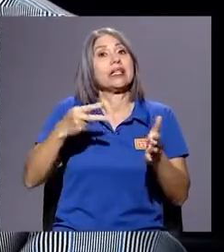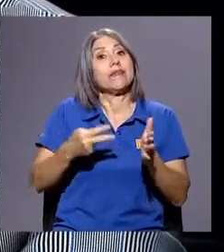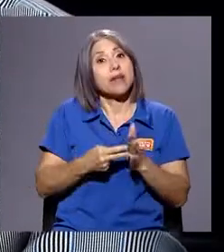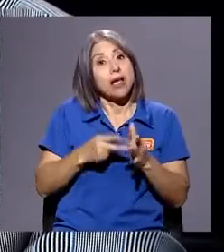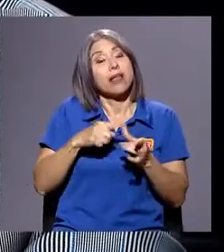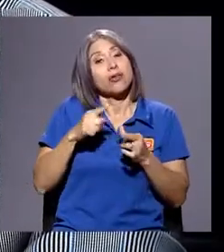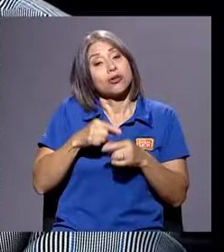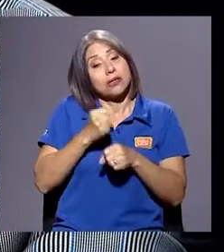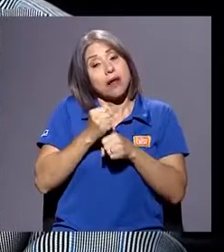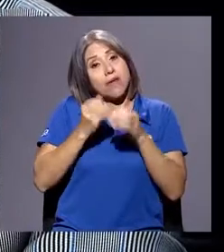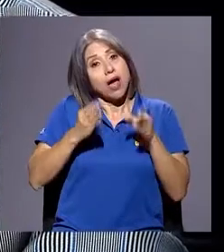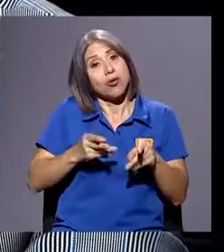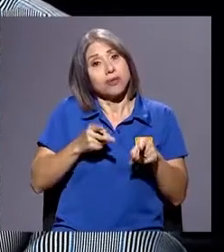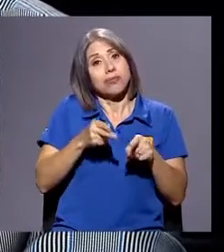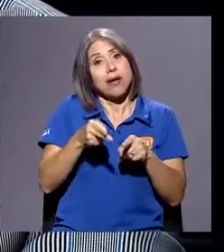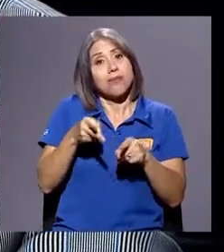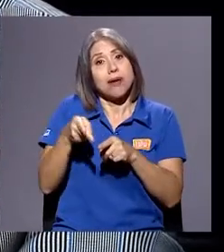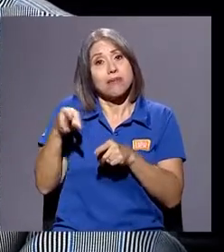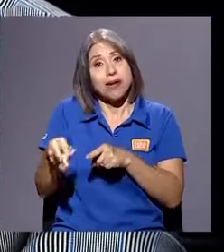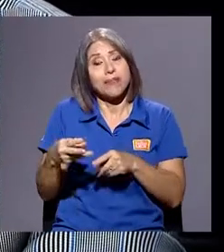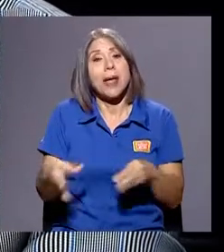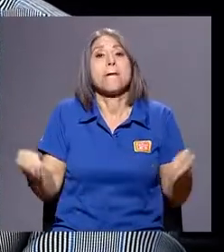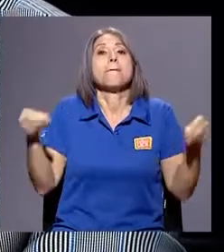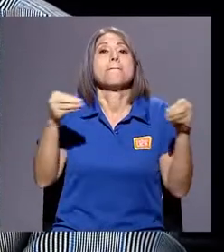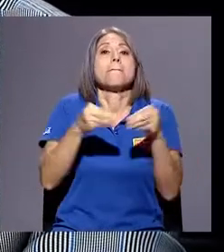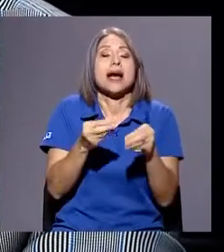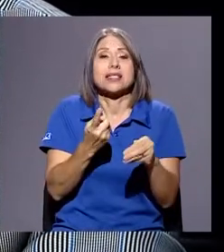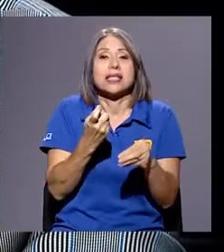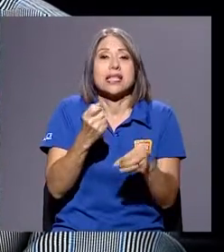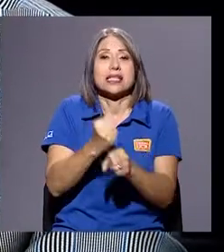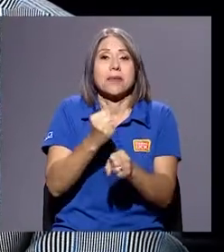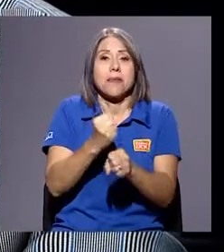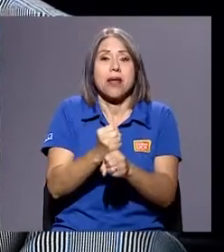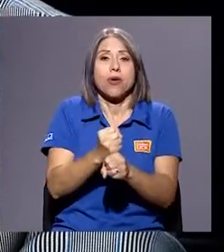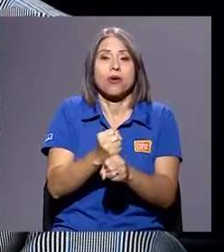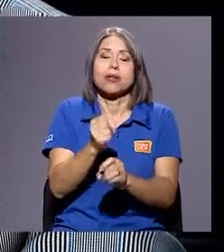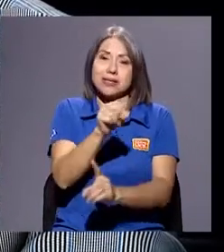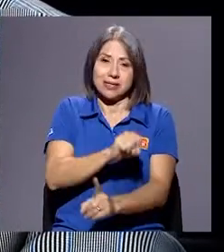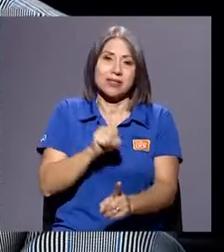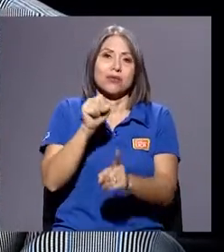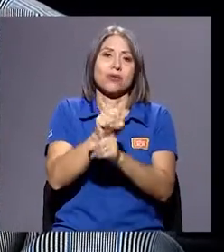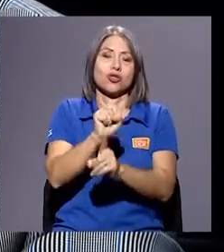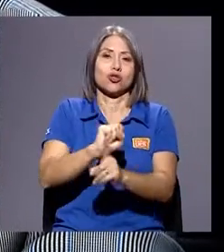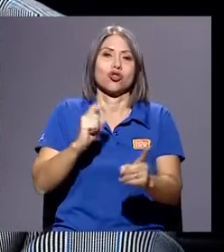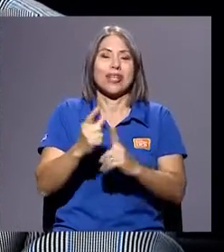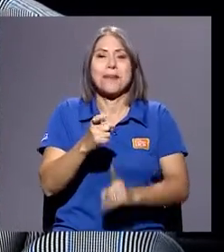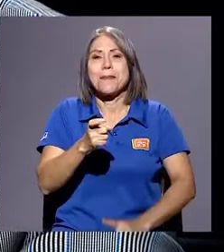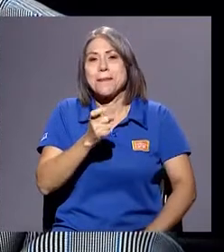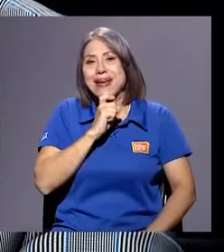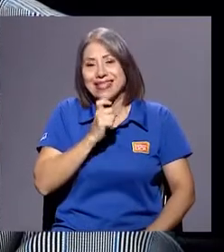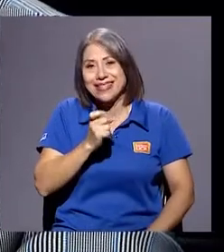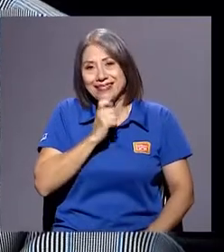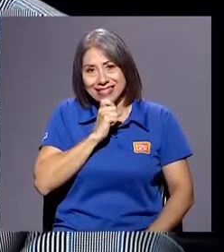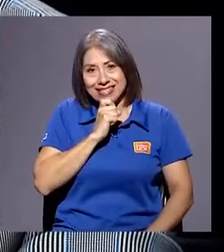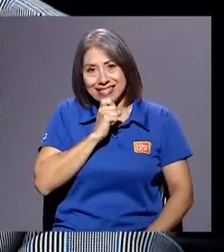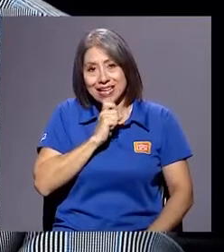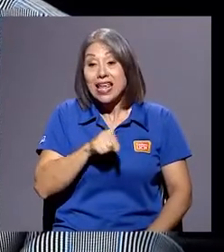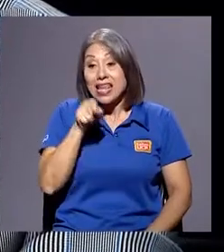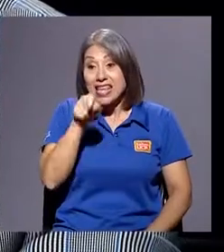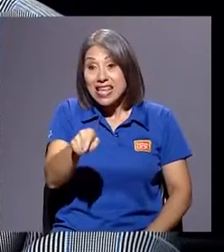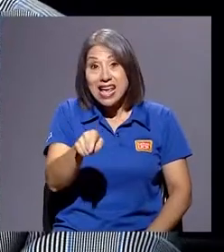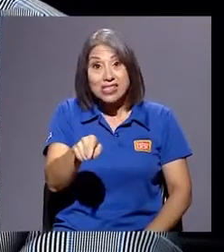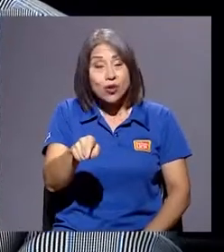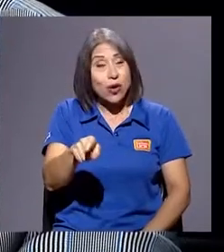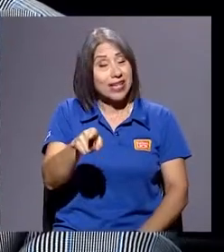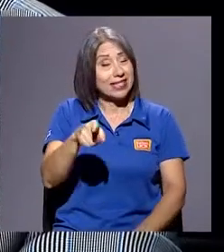despidos, lo cual implica entonces más desempleo, lo cual implica una situación social más difícil que al final es el fin último por el que estamos todos. Es